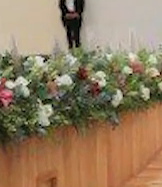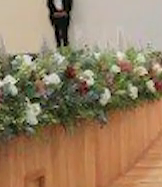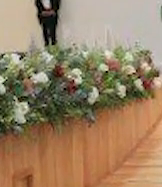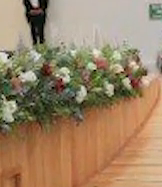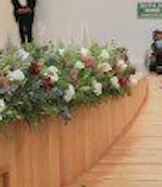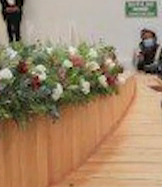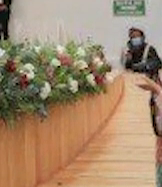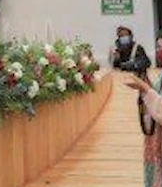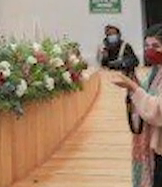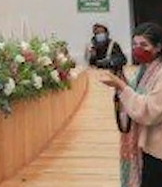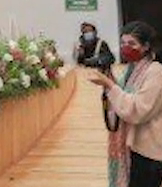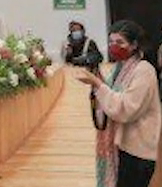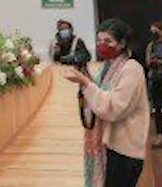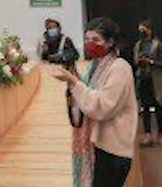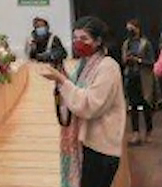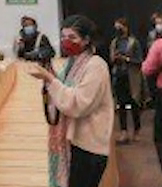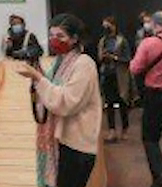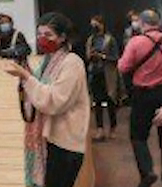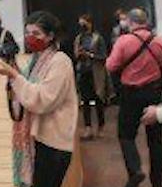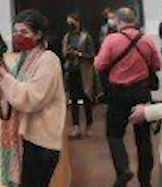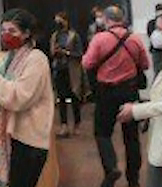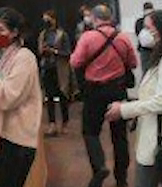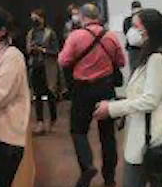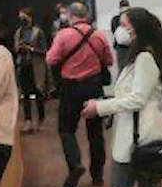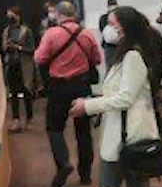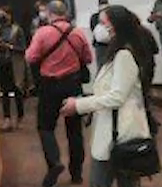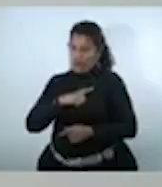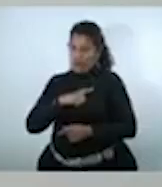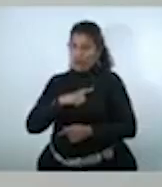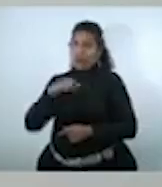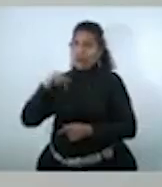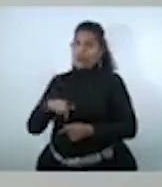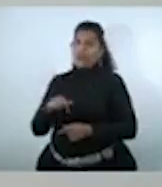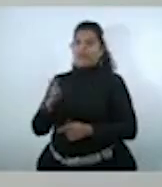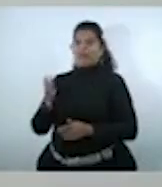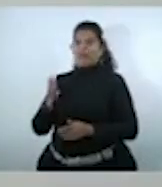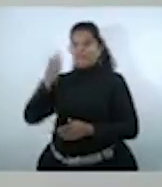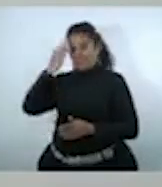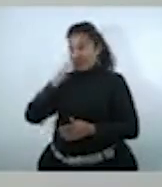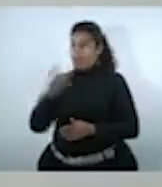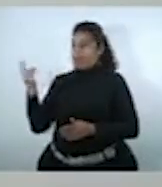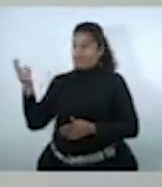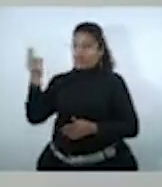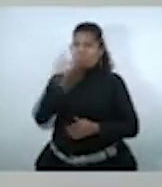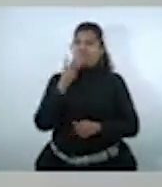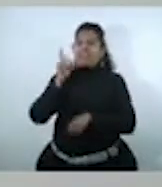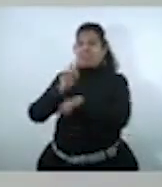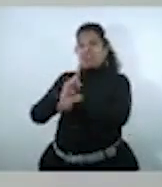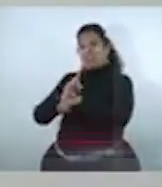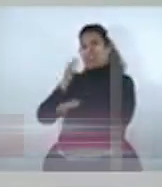es muestra del compromiso del mandatario zacatecano con este tema. El día 9, como todos ustedes saben,